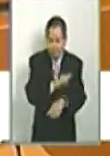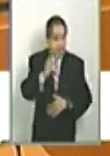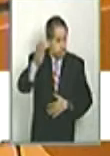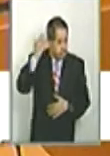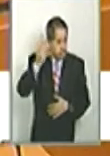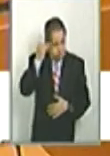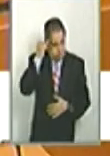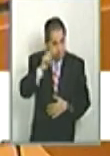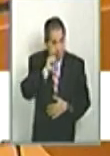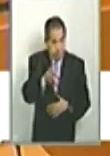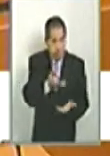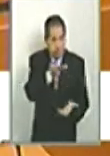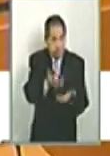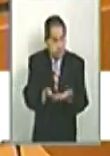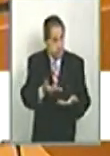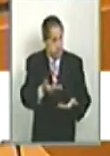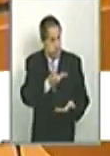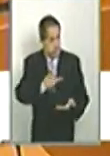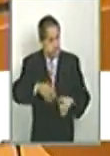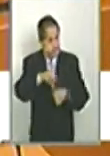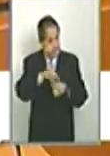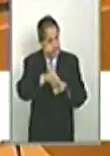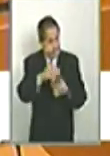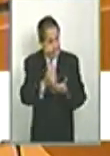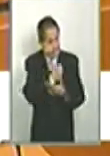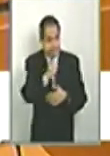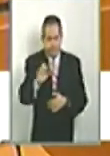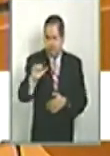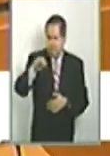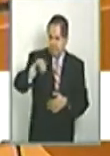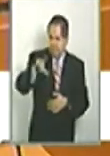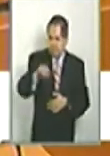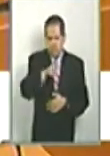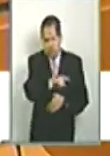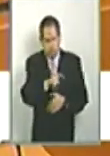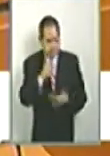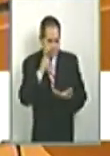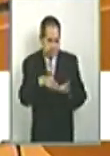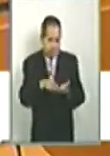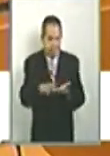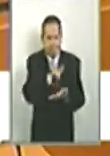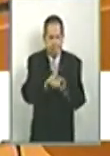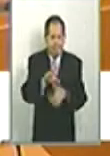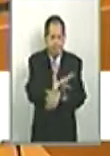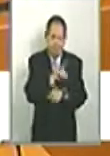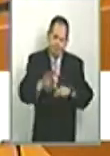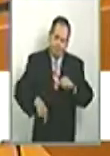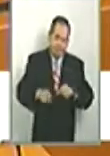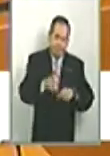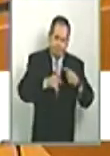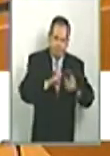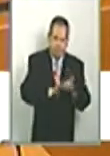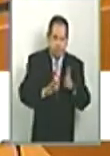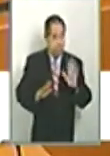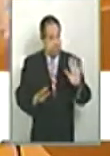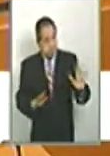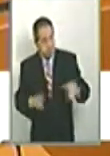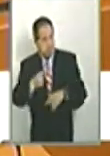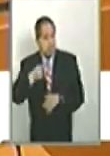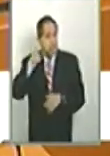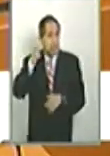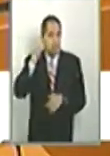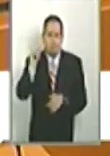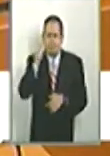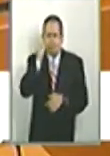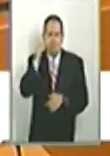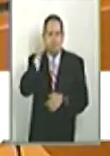planteado el ahora presidente electo López Obrador en su campaña, de echar para atrás la reforma energética. Ya acabamos de escuchar